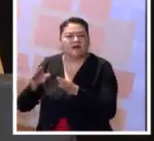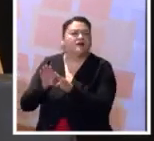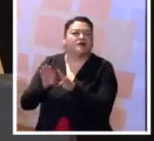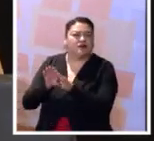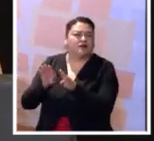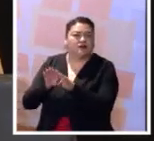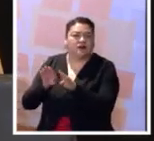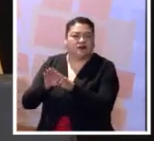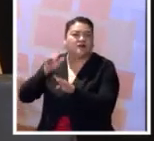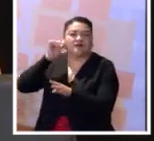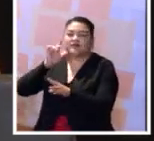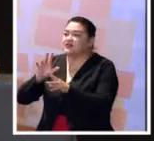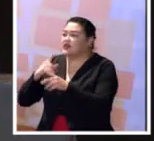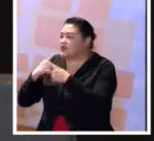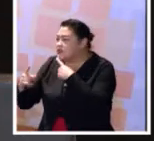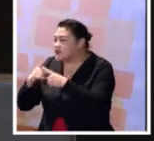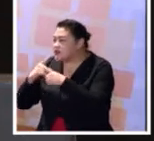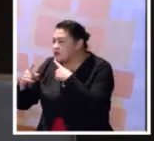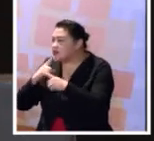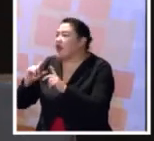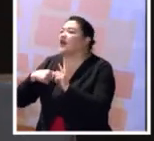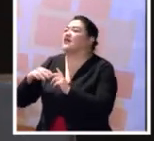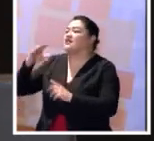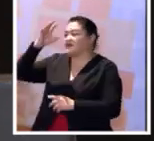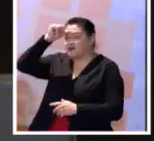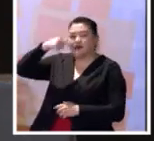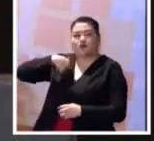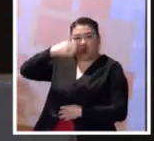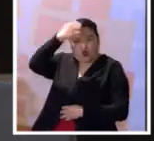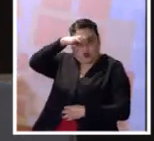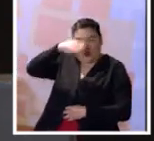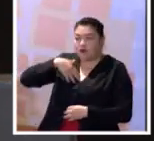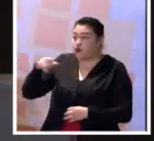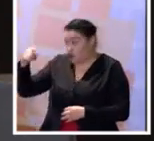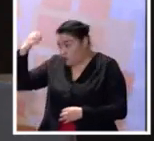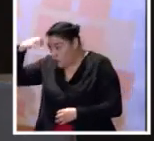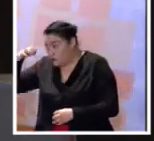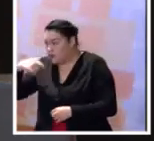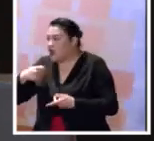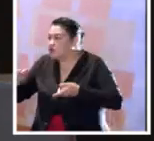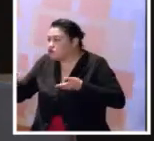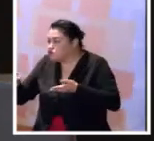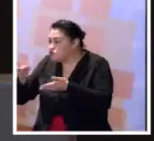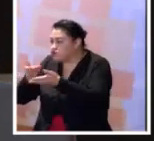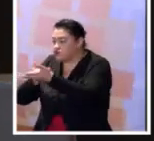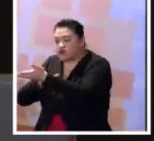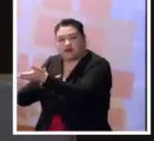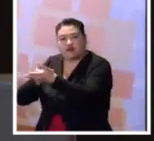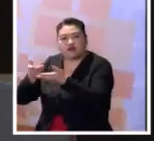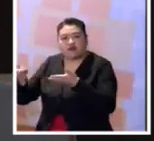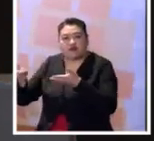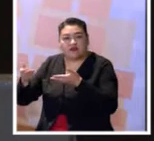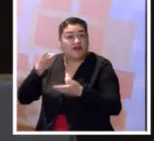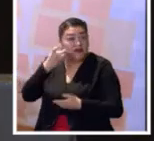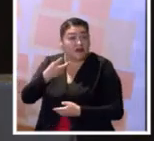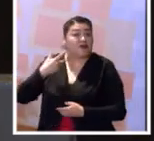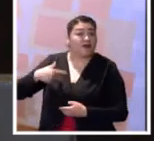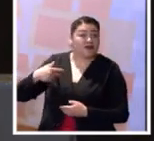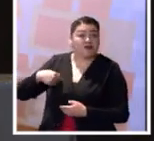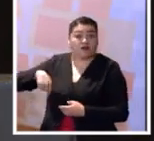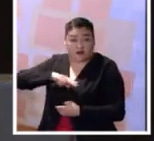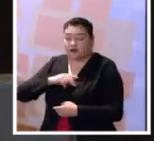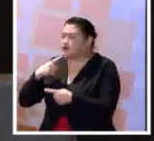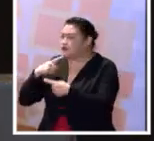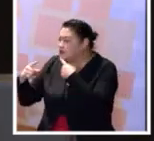afianzar y reforzar lo que nosotros sabemos y dar la posibilidad a través del diálogo de